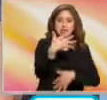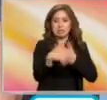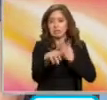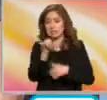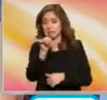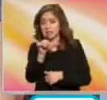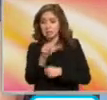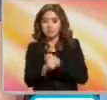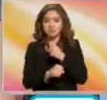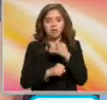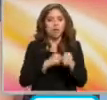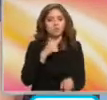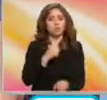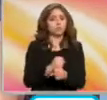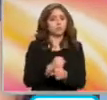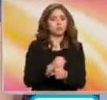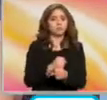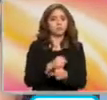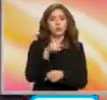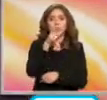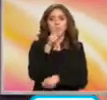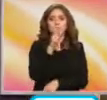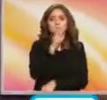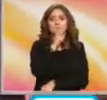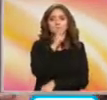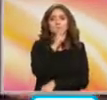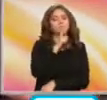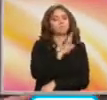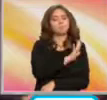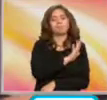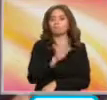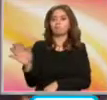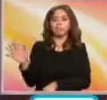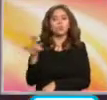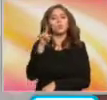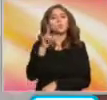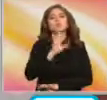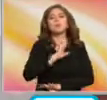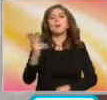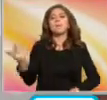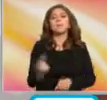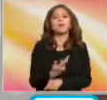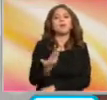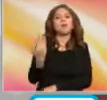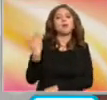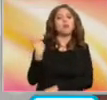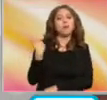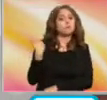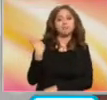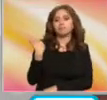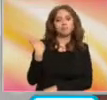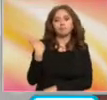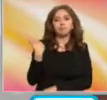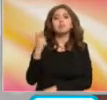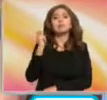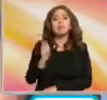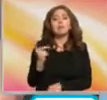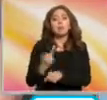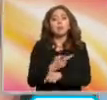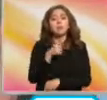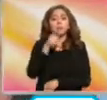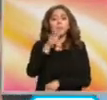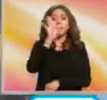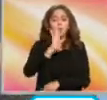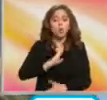años, realmente ya tú no tienes pasó, por qué. ¿no? Ya pasó Ya el fue. momento de hablar de Sí, este ya. tema, Porque ya finalmente lo que va a suceder es que te vas a